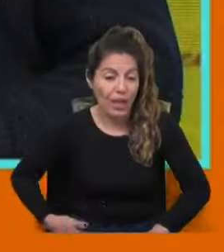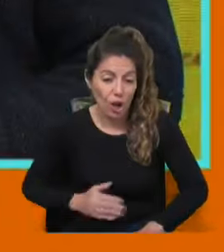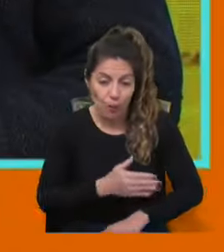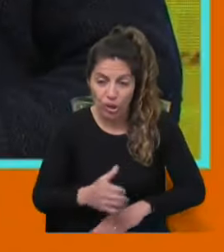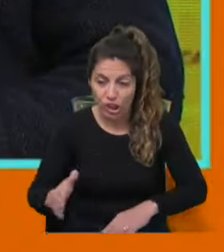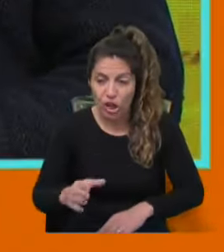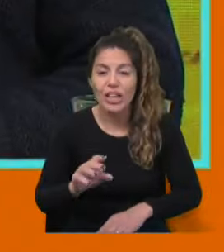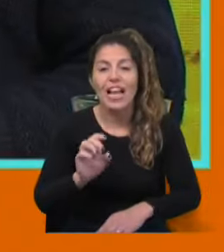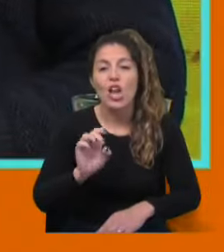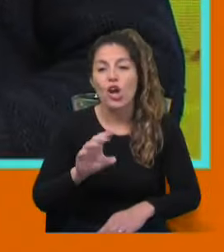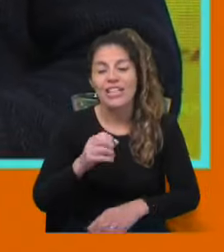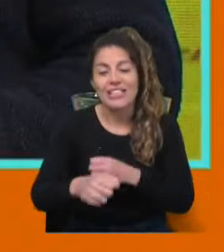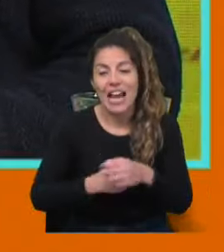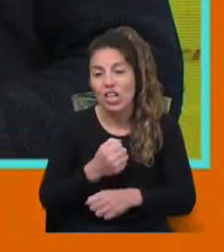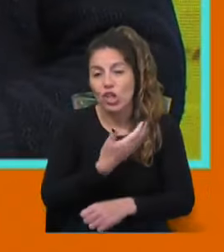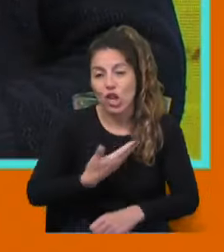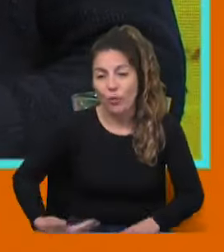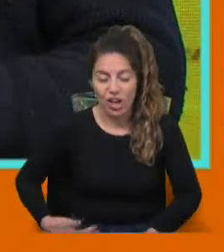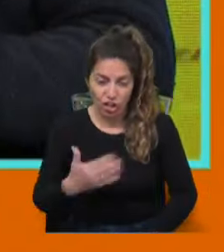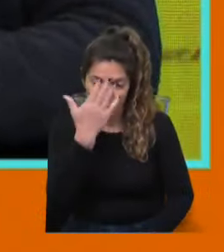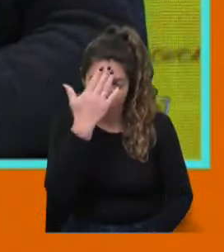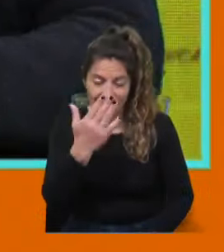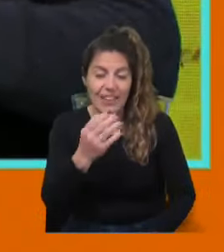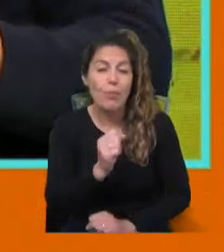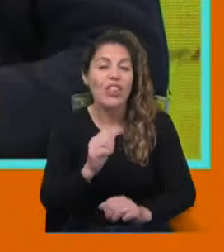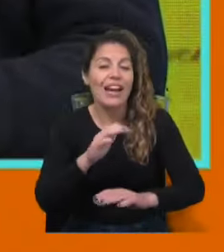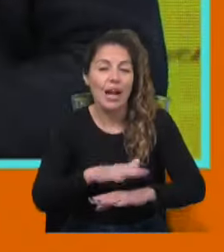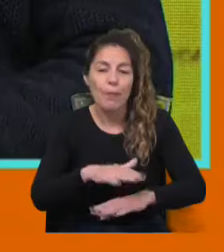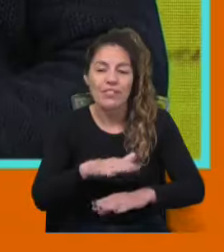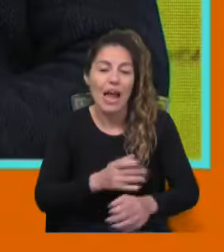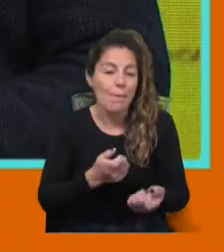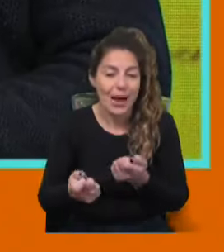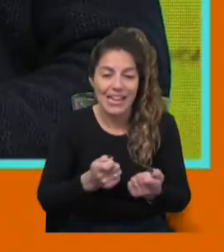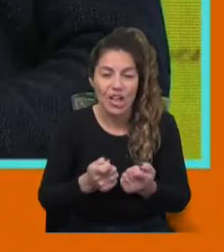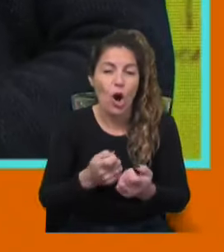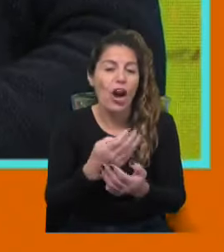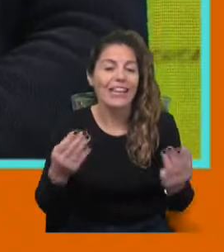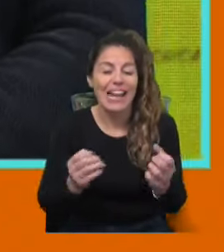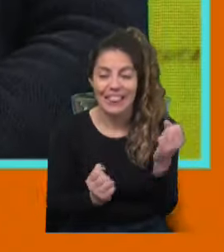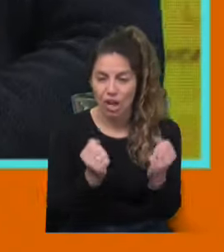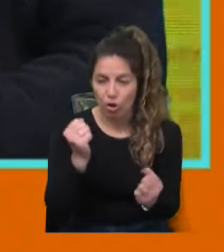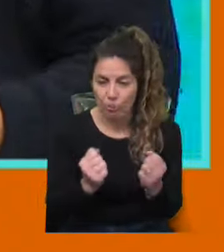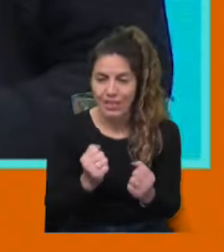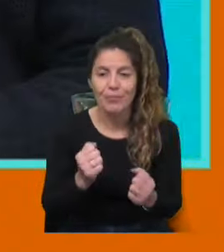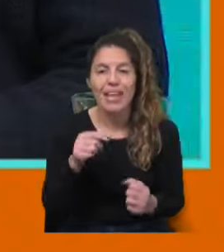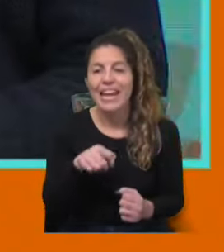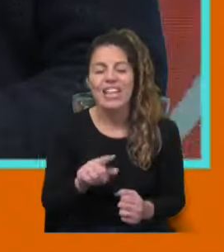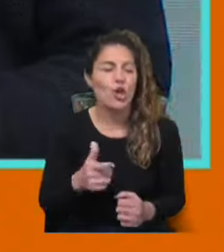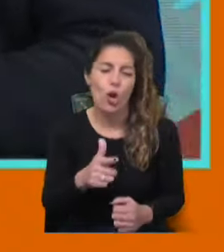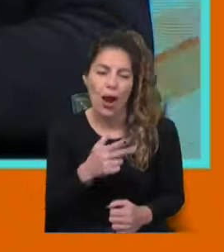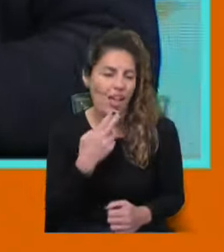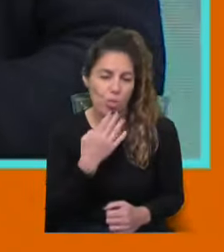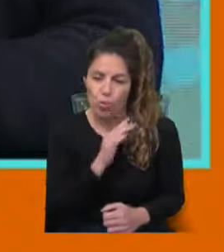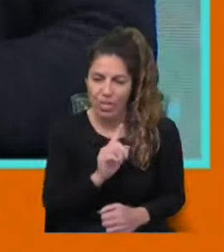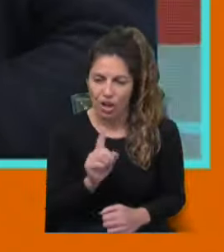años de gobierno del Frente, sin duda, de responsabilidad en el manejo macroeconómico. Creo que eso no hay duda, que